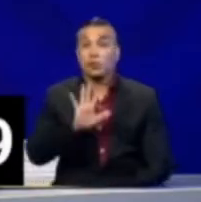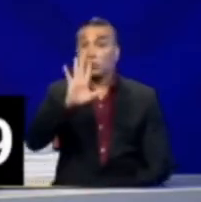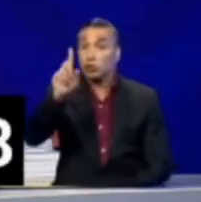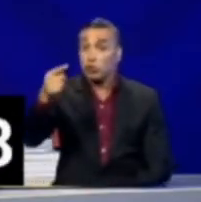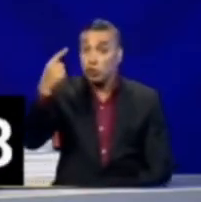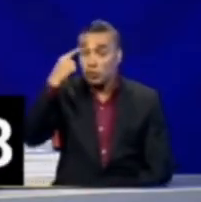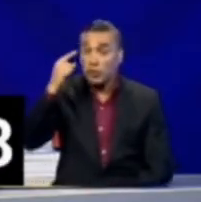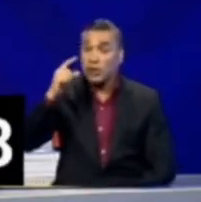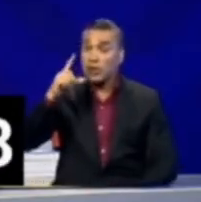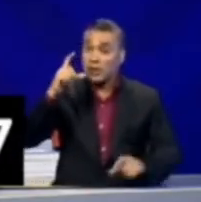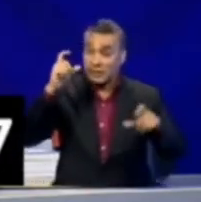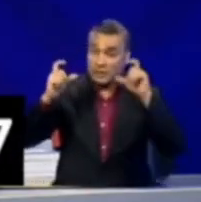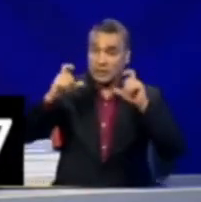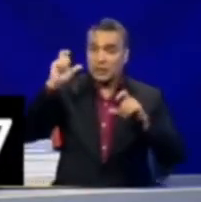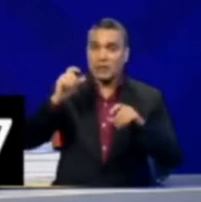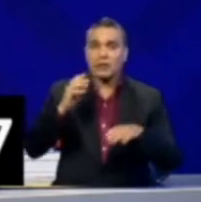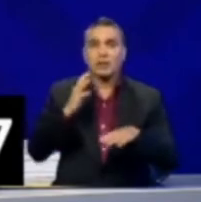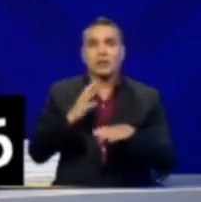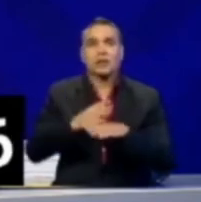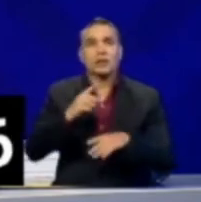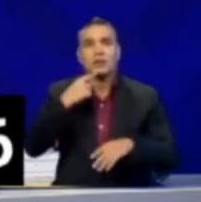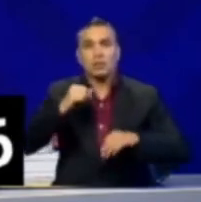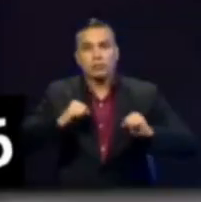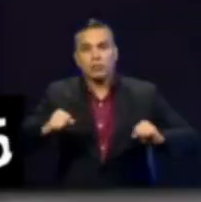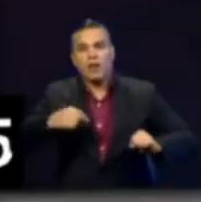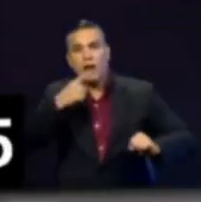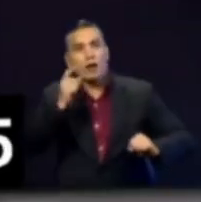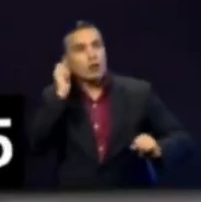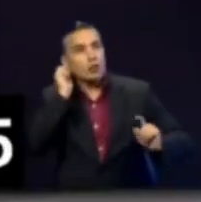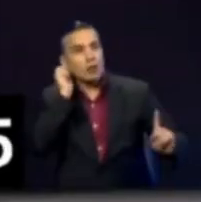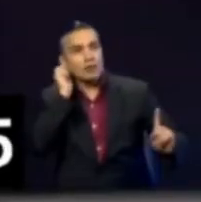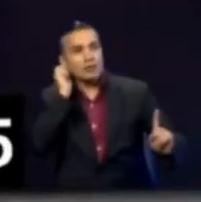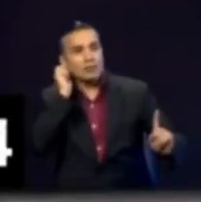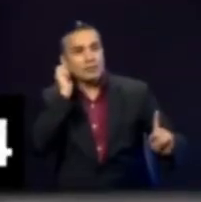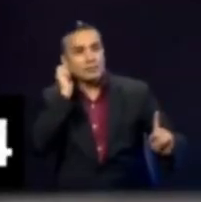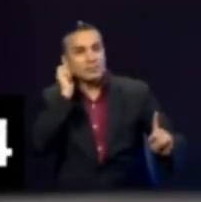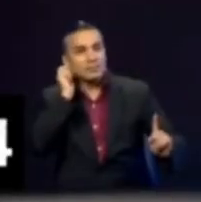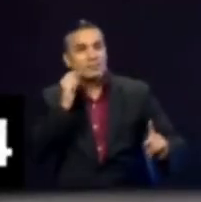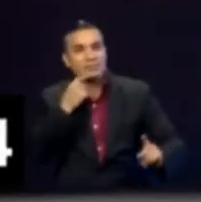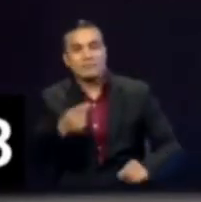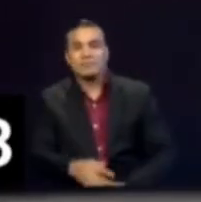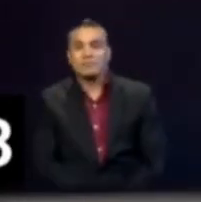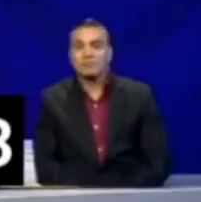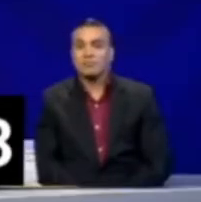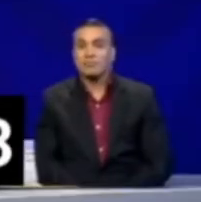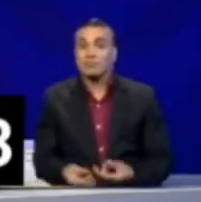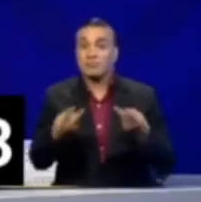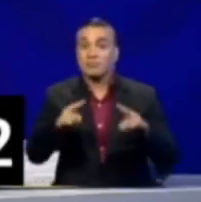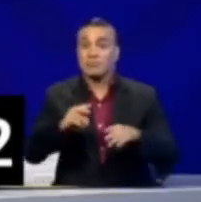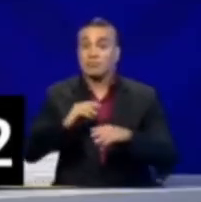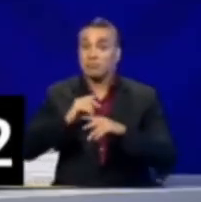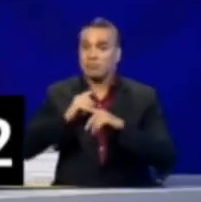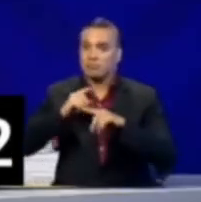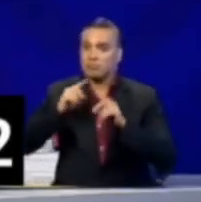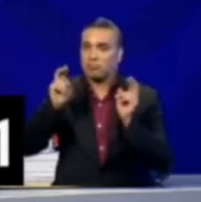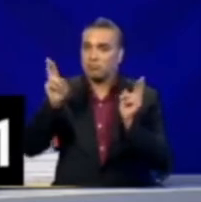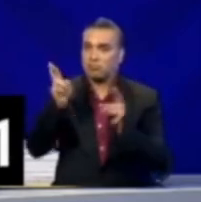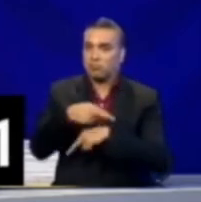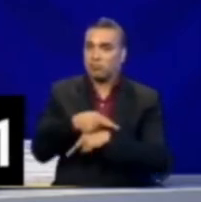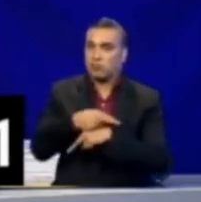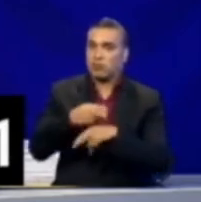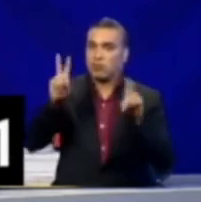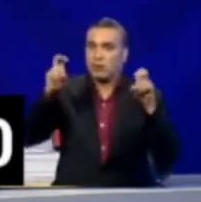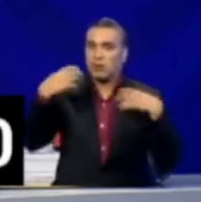gobierno, Andrés, se trató de gordita horrorosa a la mujer. Se censuró por un tema de